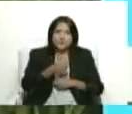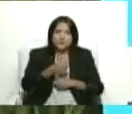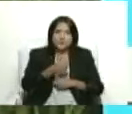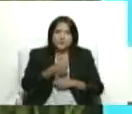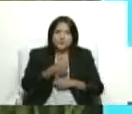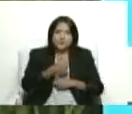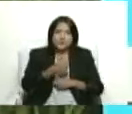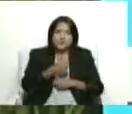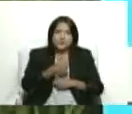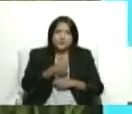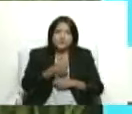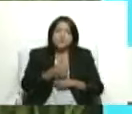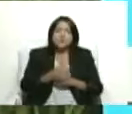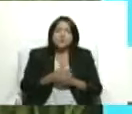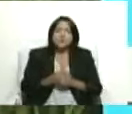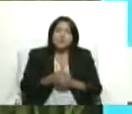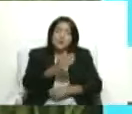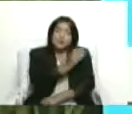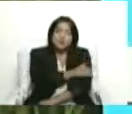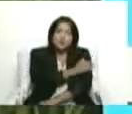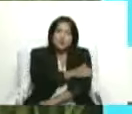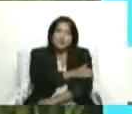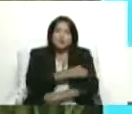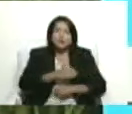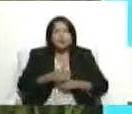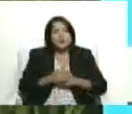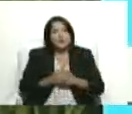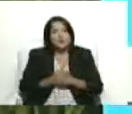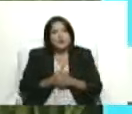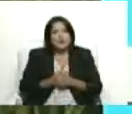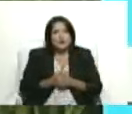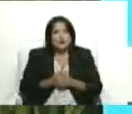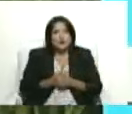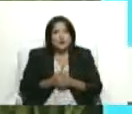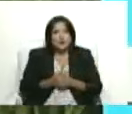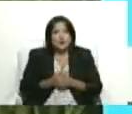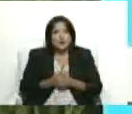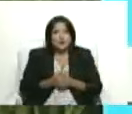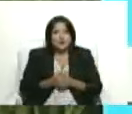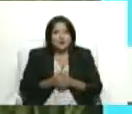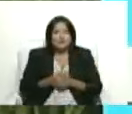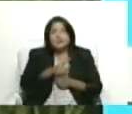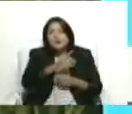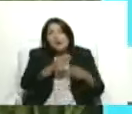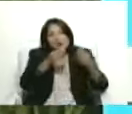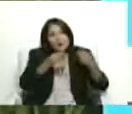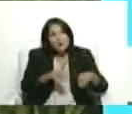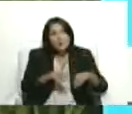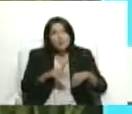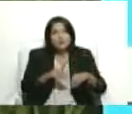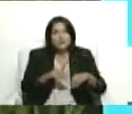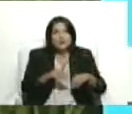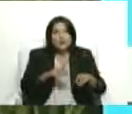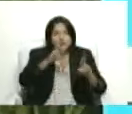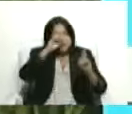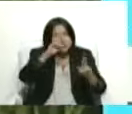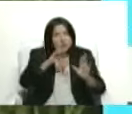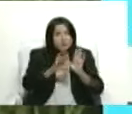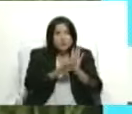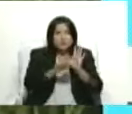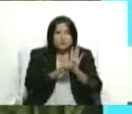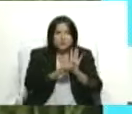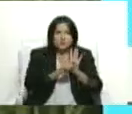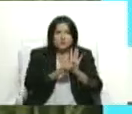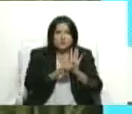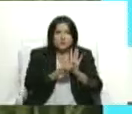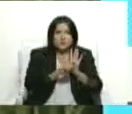Unitaria de Venezuela, y uno de los más importantes acuerdos y que siempre ha estado dicho es el respeto a la Constitución de la